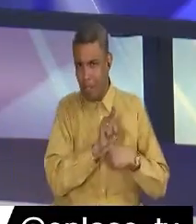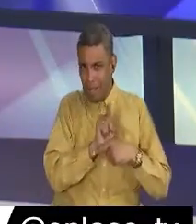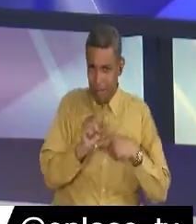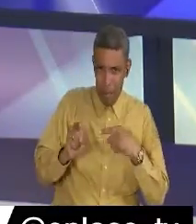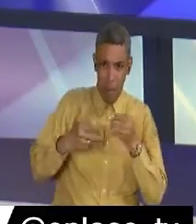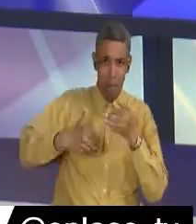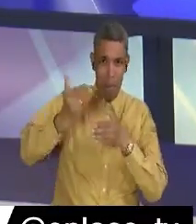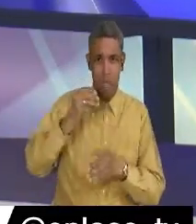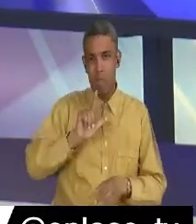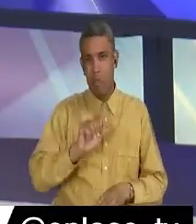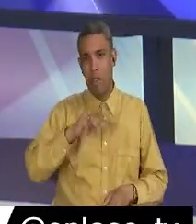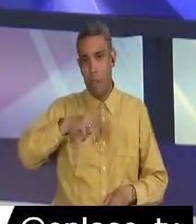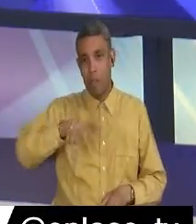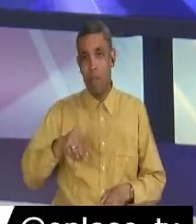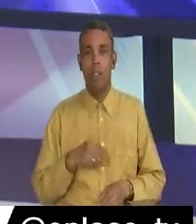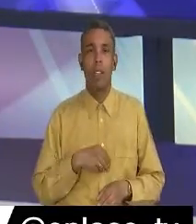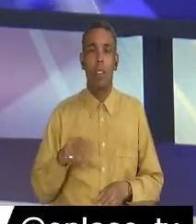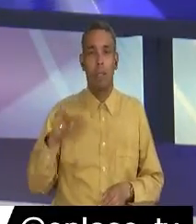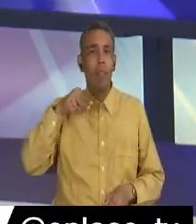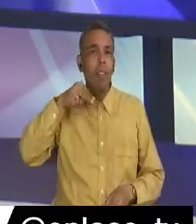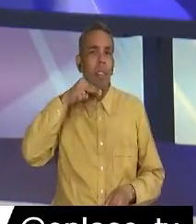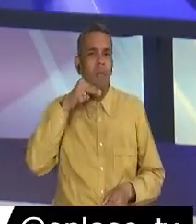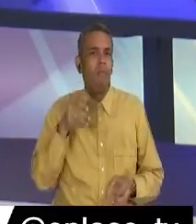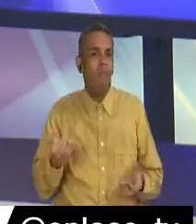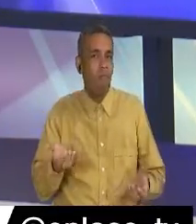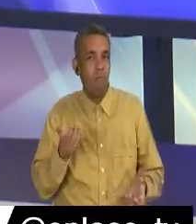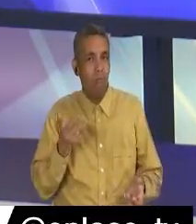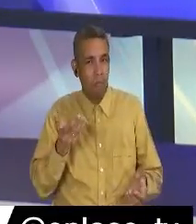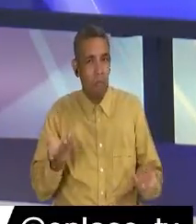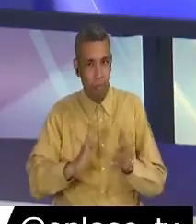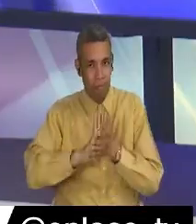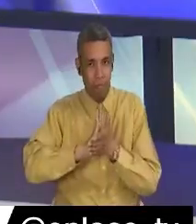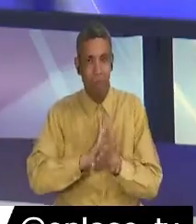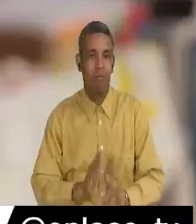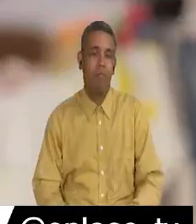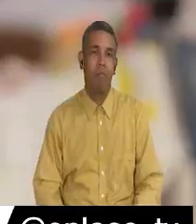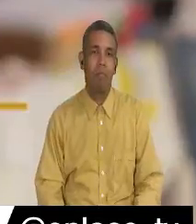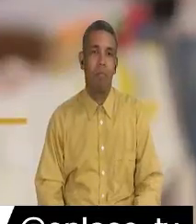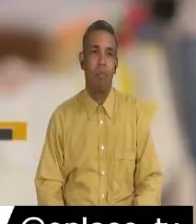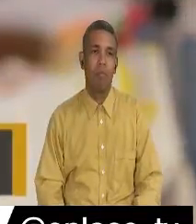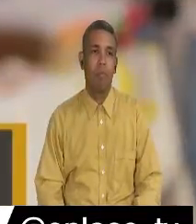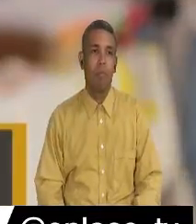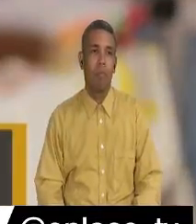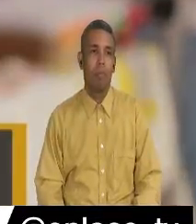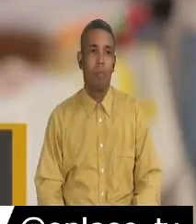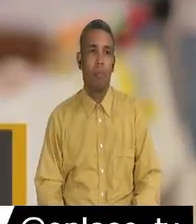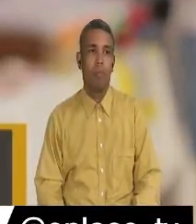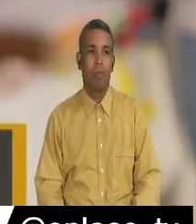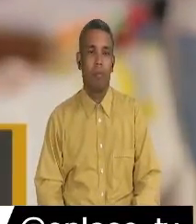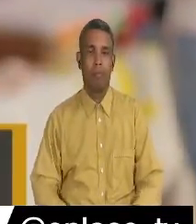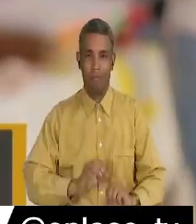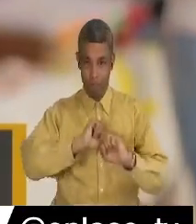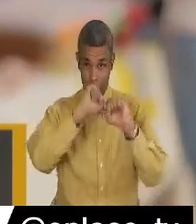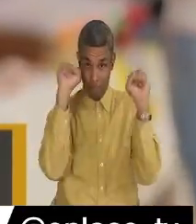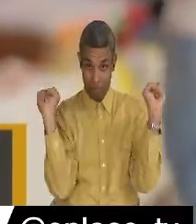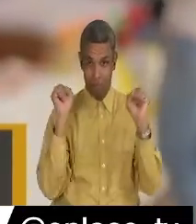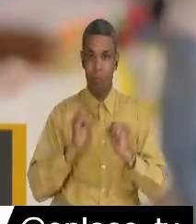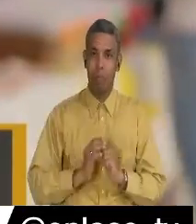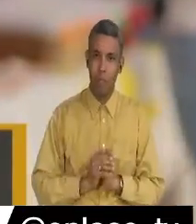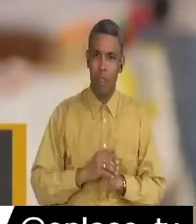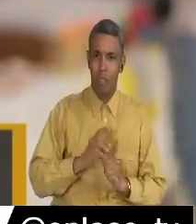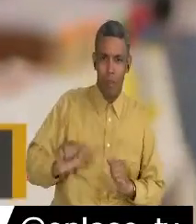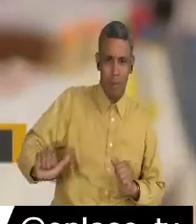Allí estuvo nuestra periodista Neila Cosio y nos ha preparado el siguiente informe. Desde muy tempranas horas comenzaron a llegar las